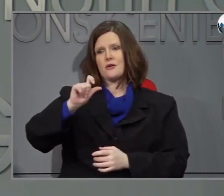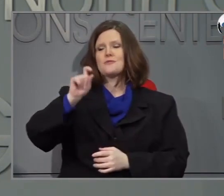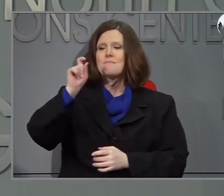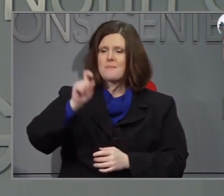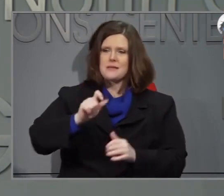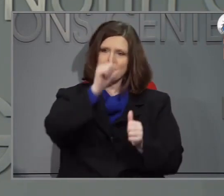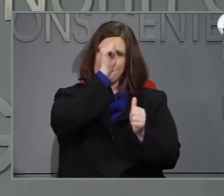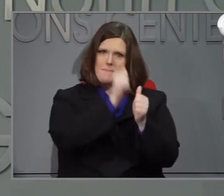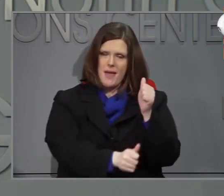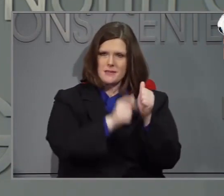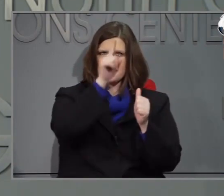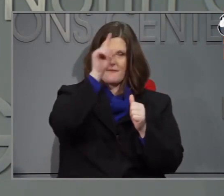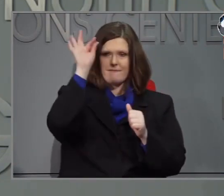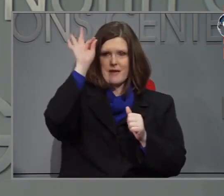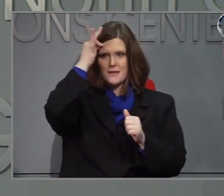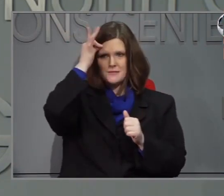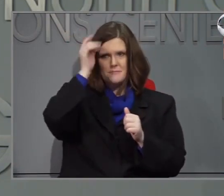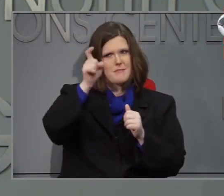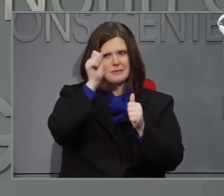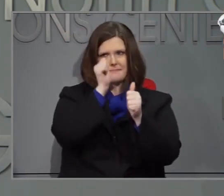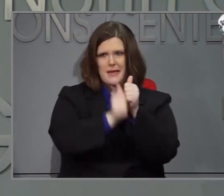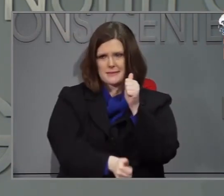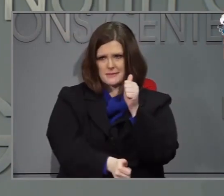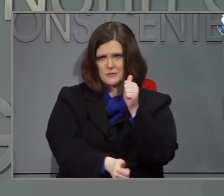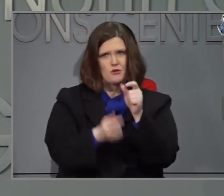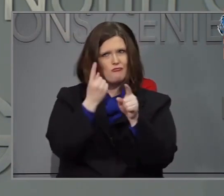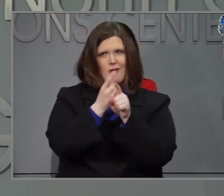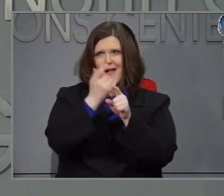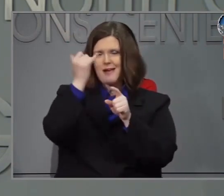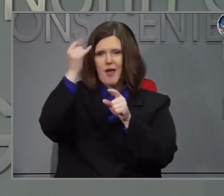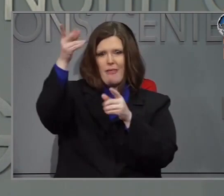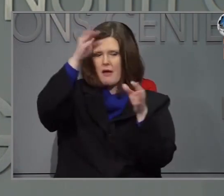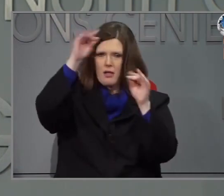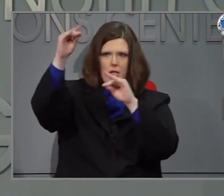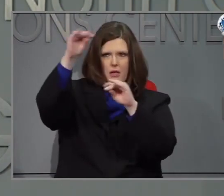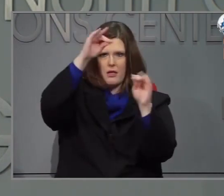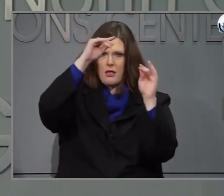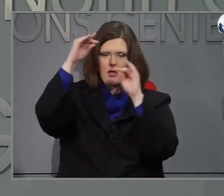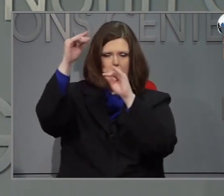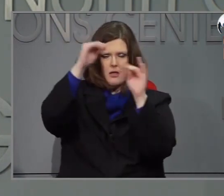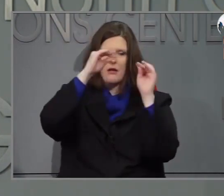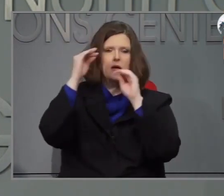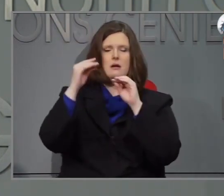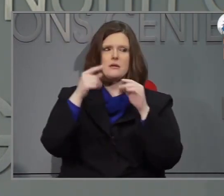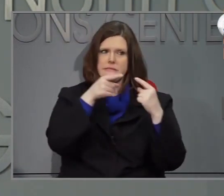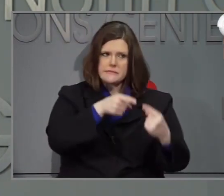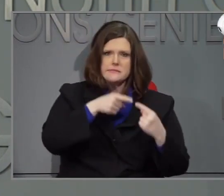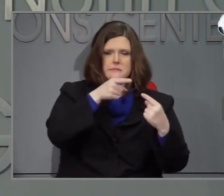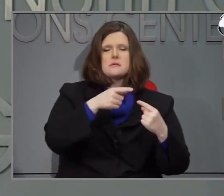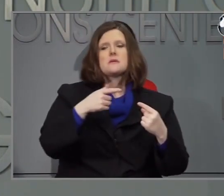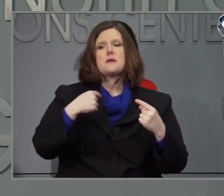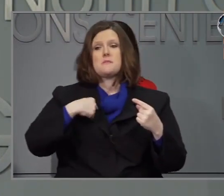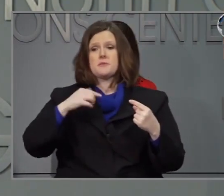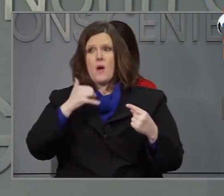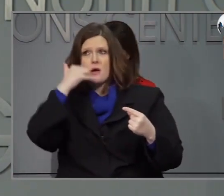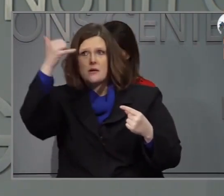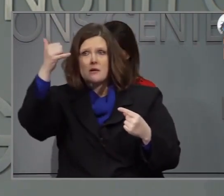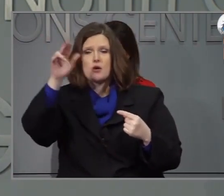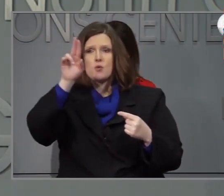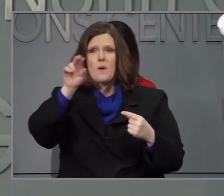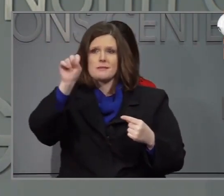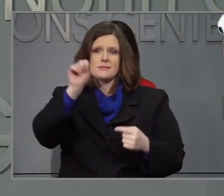un en un paquete que haya sido aprobado por el gobierno federal y estamos batallando con esto pero yo he estado hablando por